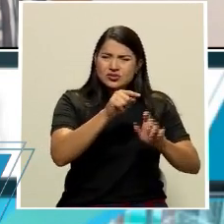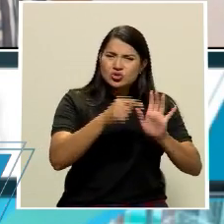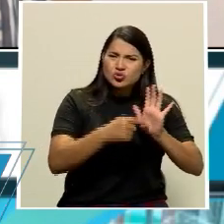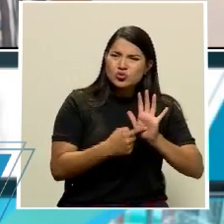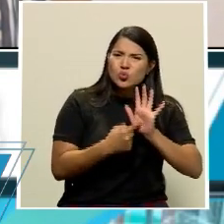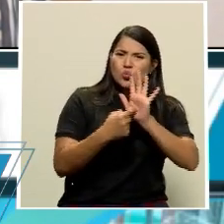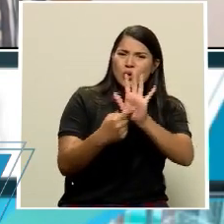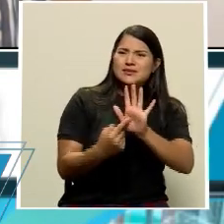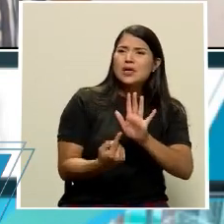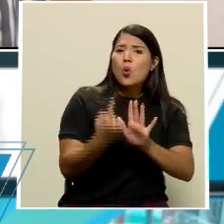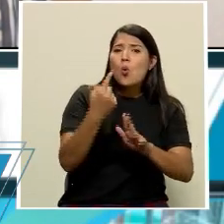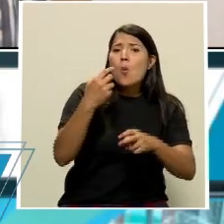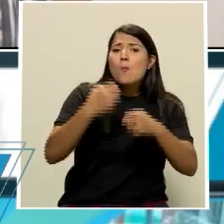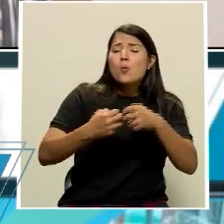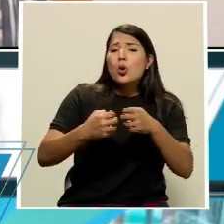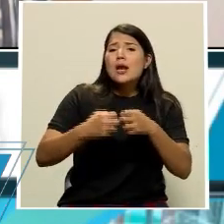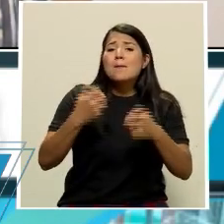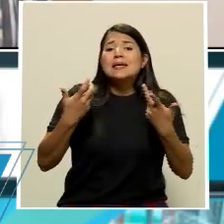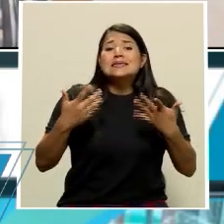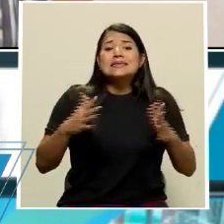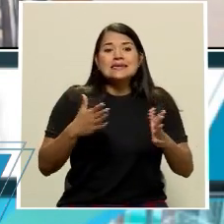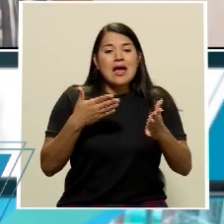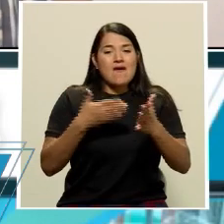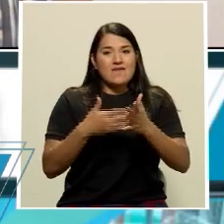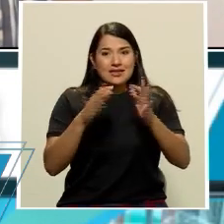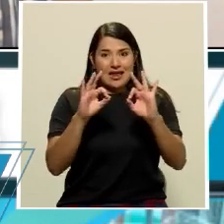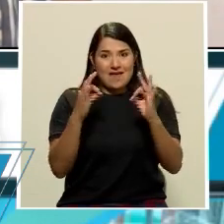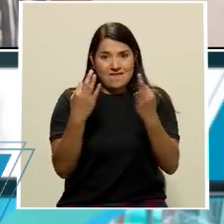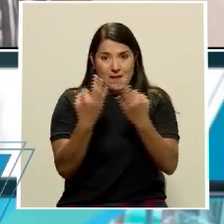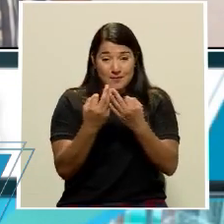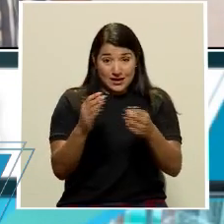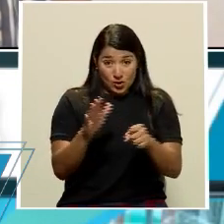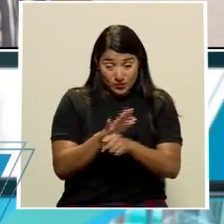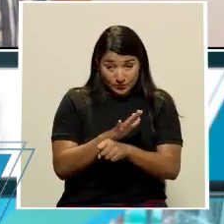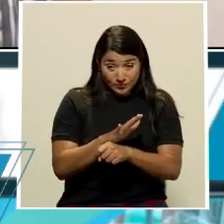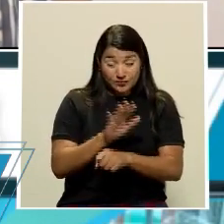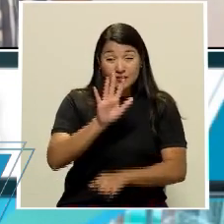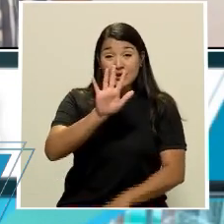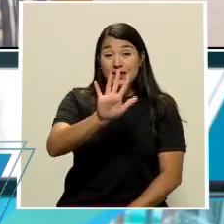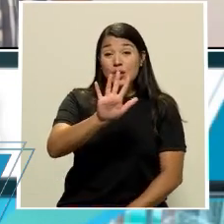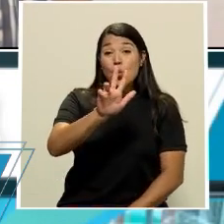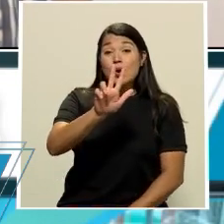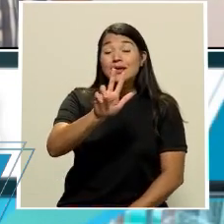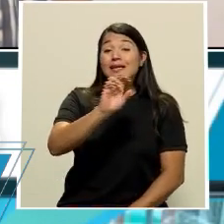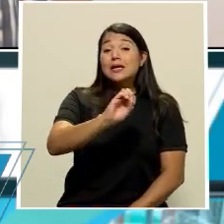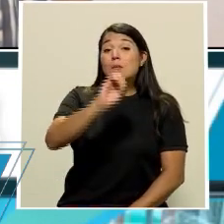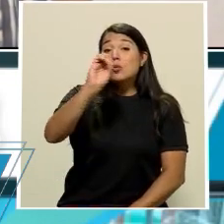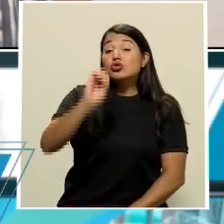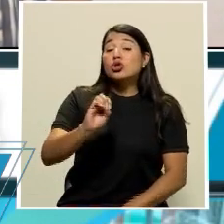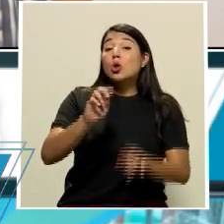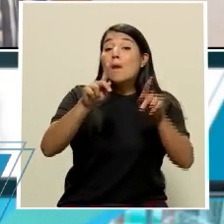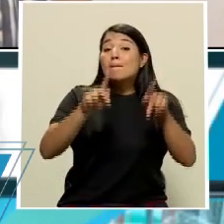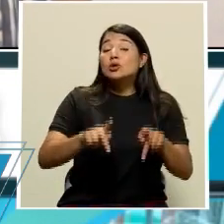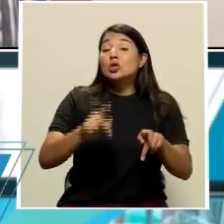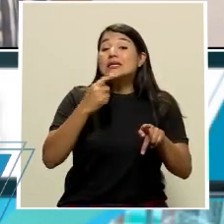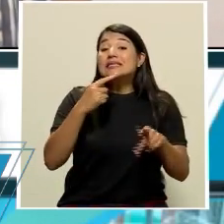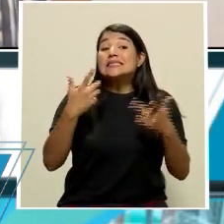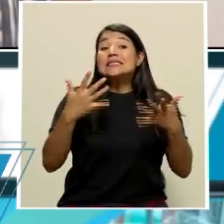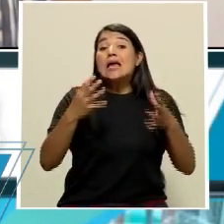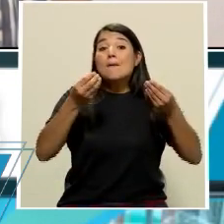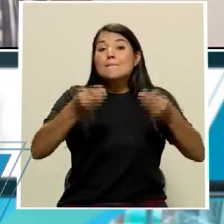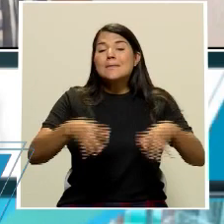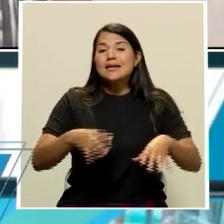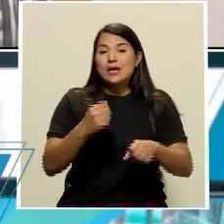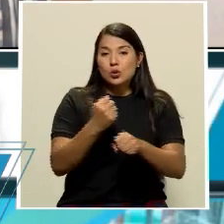afecta completamente a los núcleos familiares. Un 53% de las personas dicen haber perdido